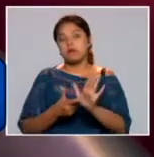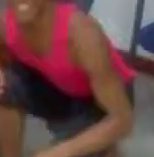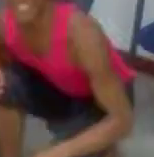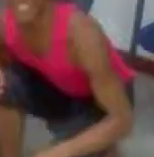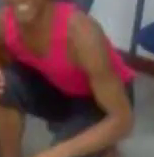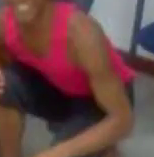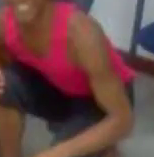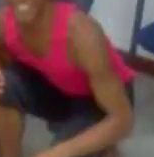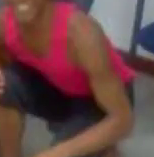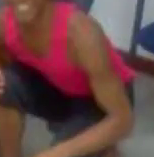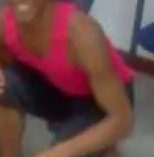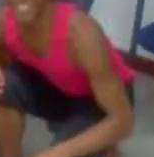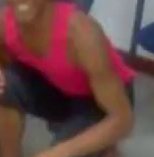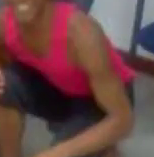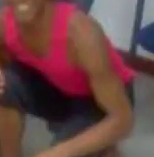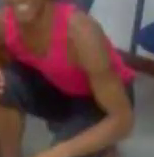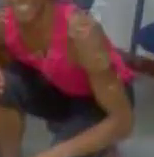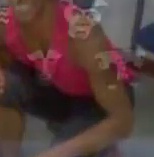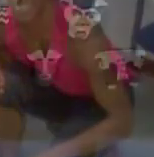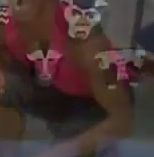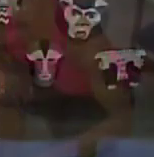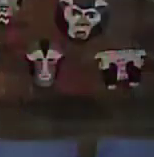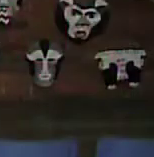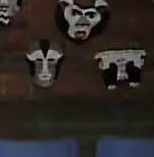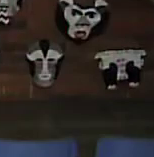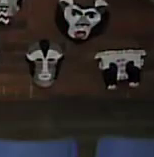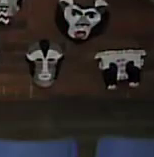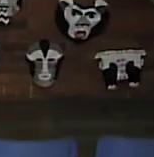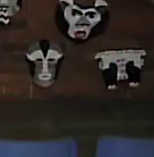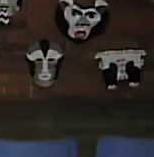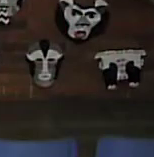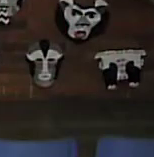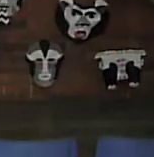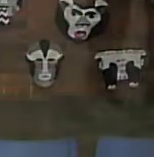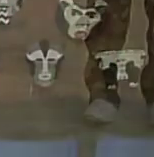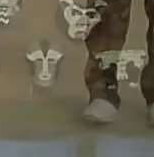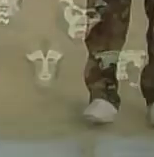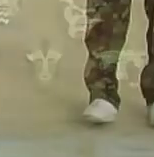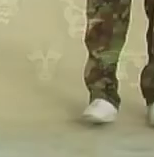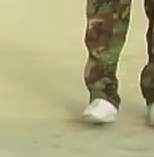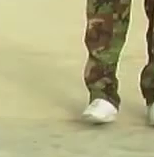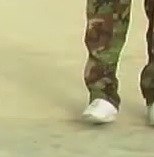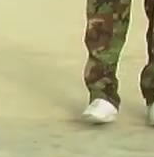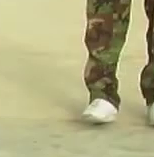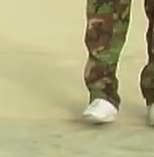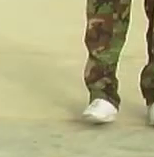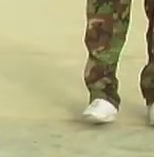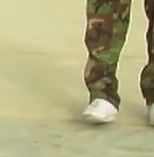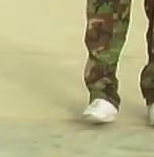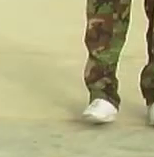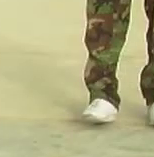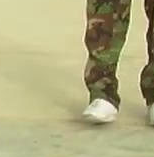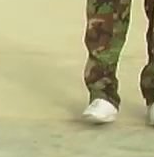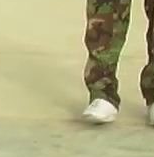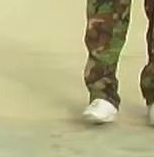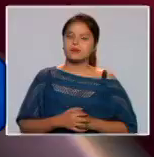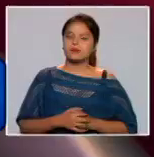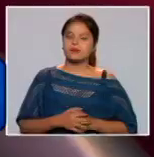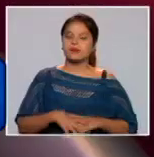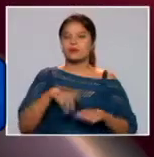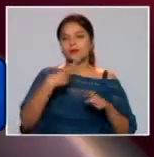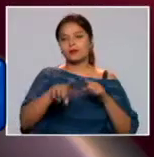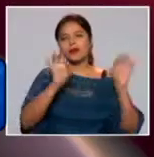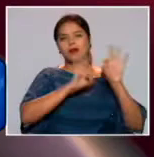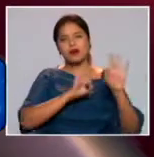presentaciones siempre coordinados por estos dos grupos en esos dos sitios y nosotros allá si hablamos del eje de acción